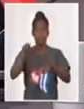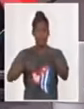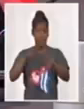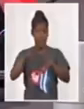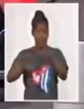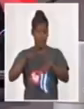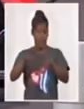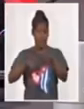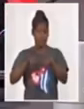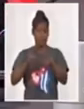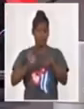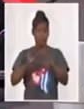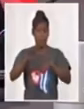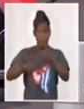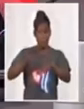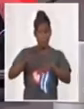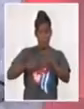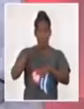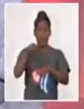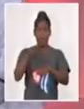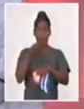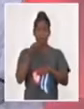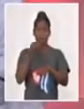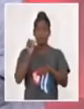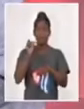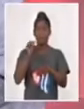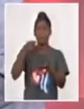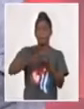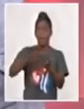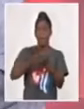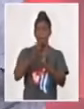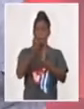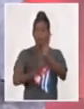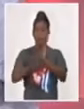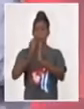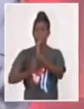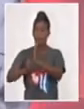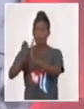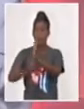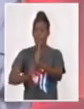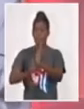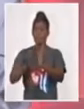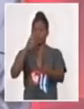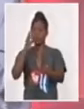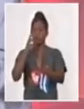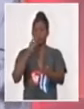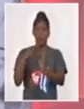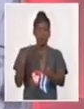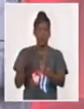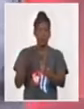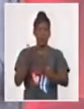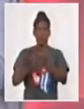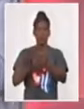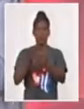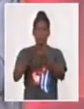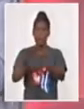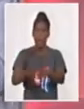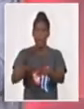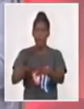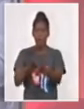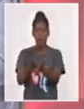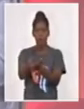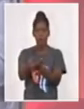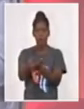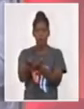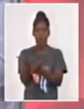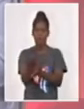avanzado en ese sentido de las ventas a plazo? decir que también